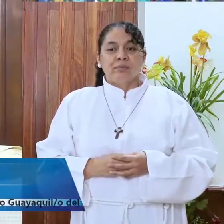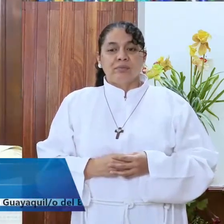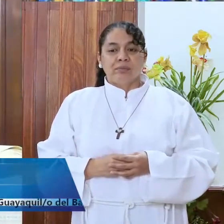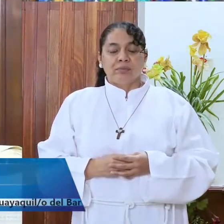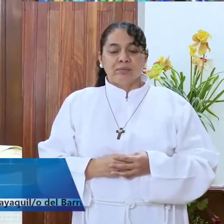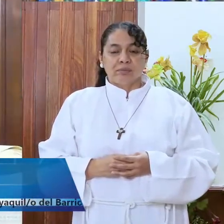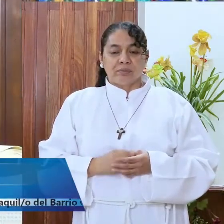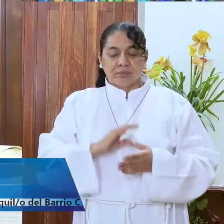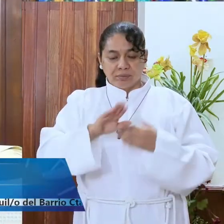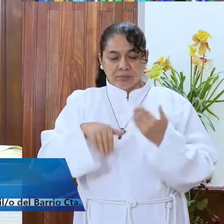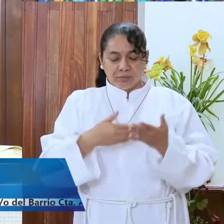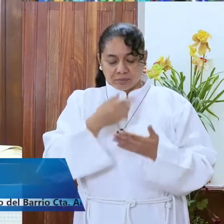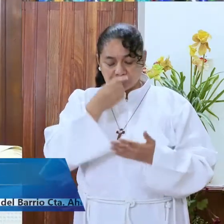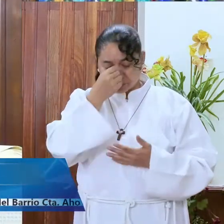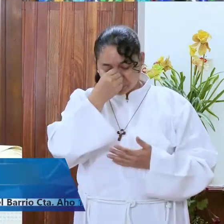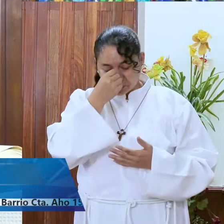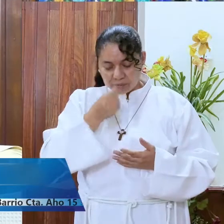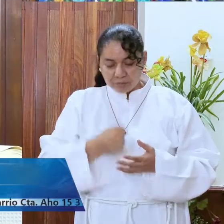oremos